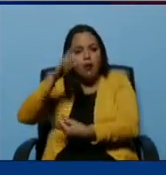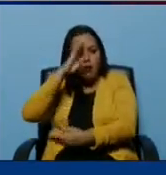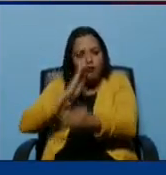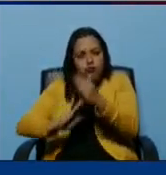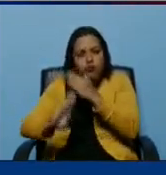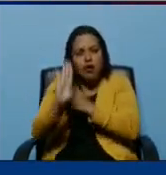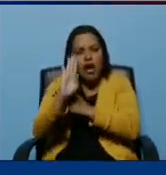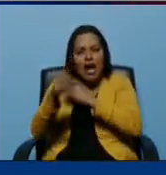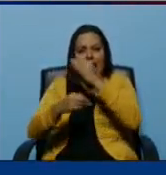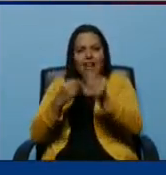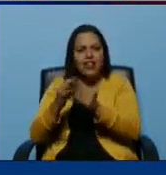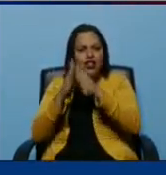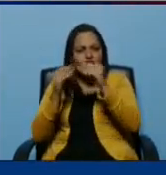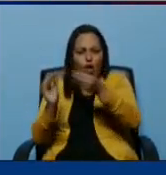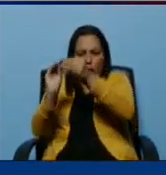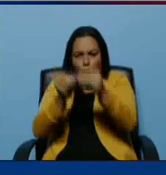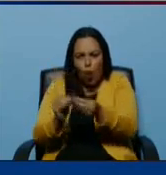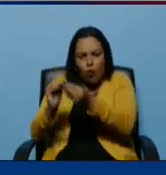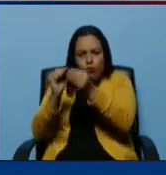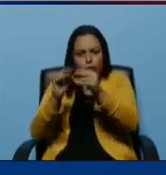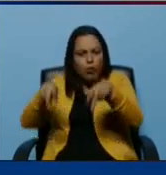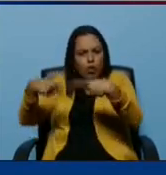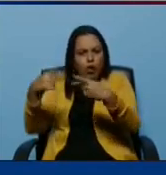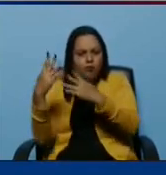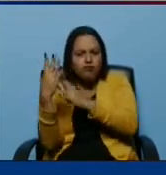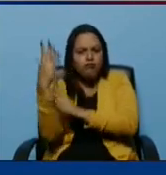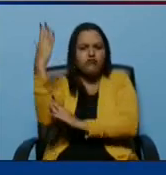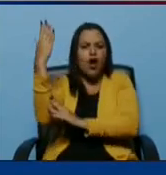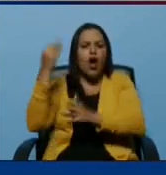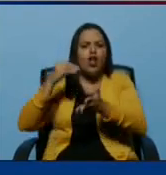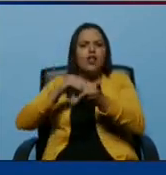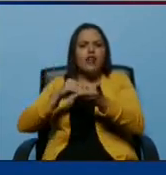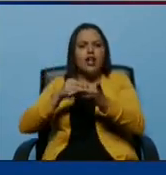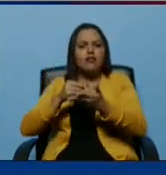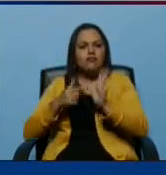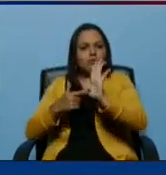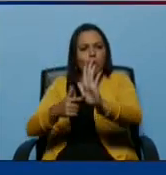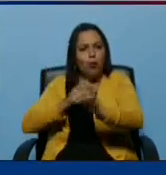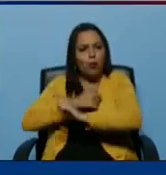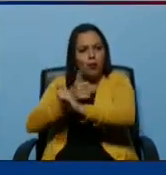levantar todas las estatuas como homenaje de amor a nuestro comandante Chávez.